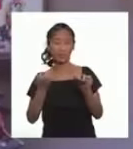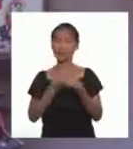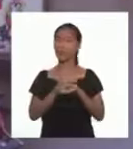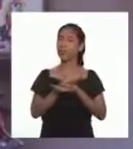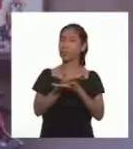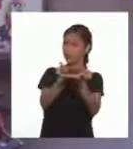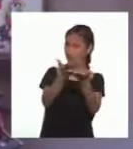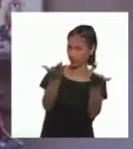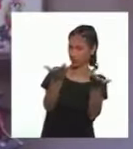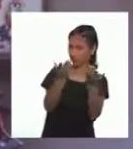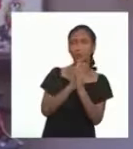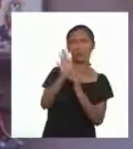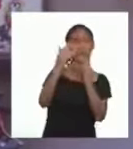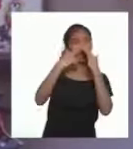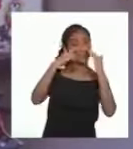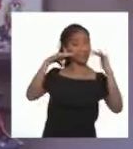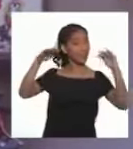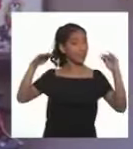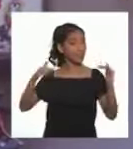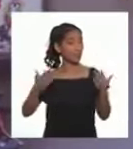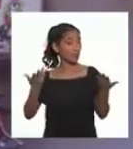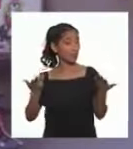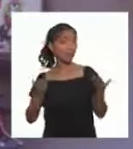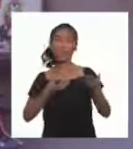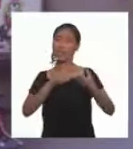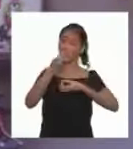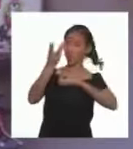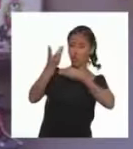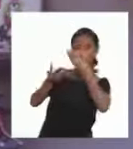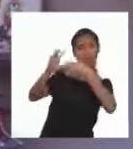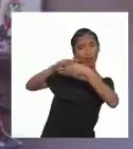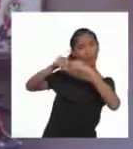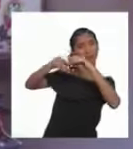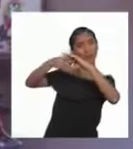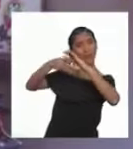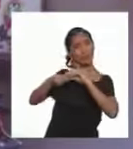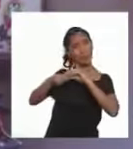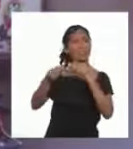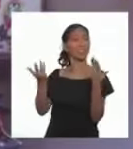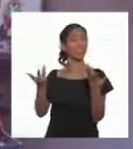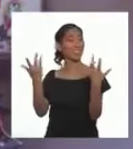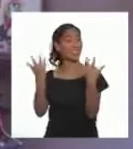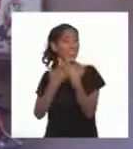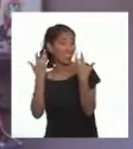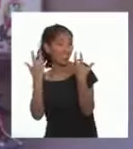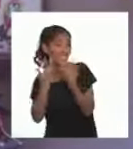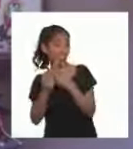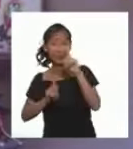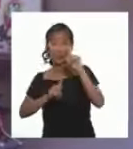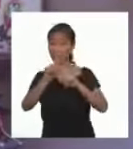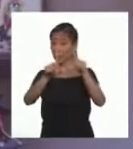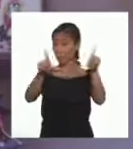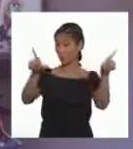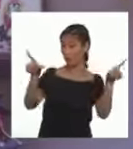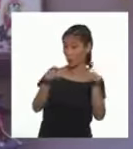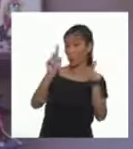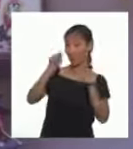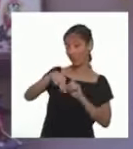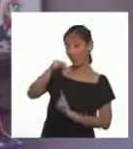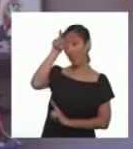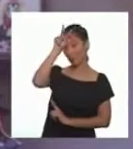invitarlos a compartir con sus niñas y niños historias, relatos o anécdotas relacionados con algún lugar representativo del